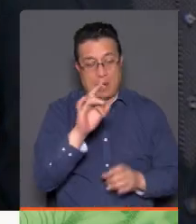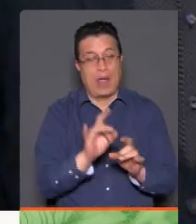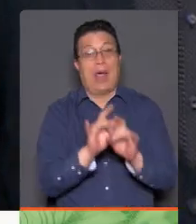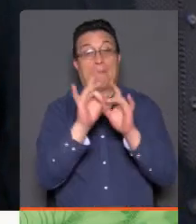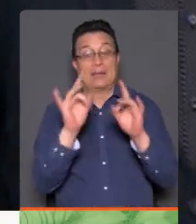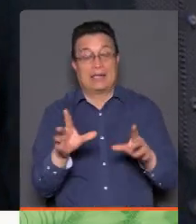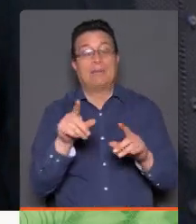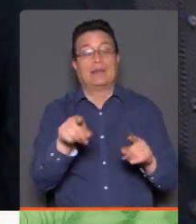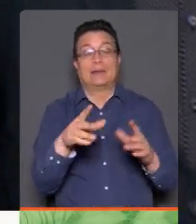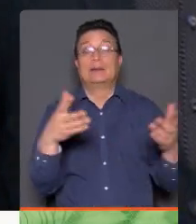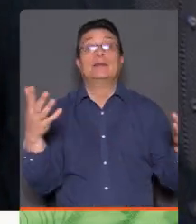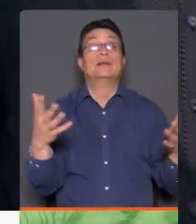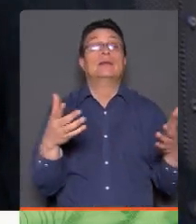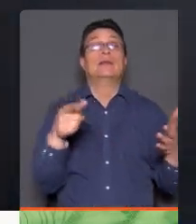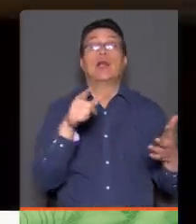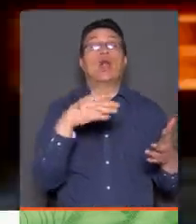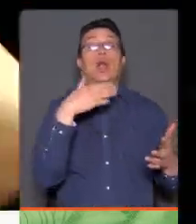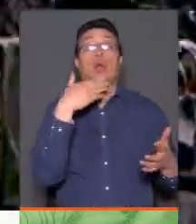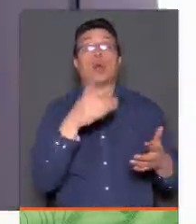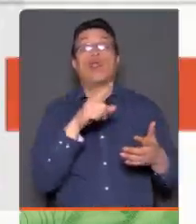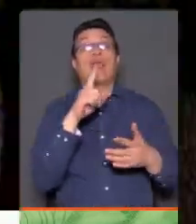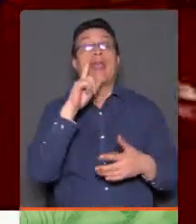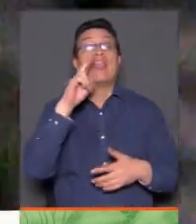el comportamiento de la inflación.